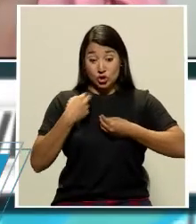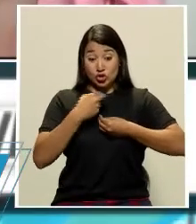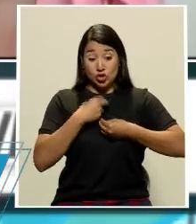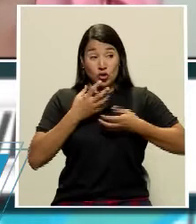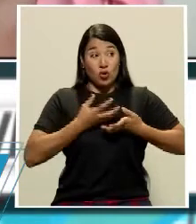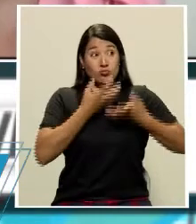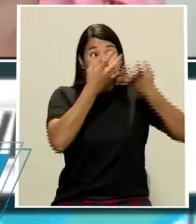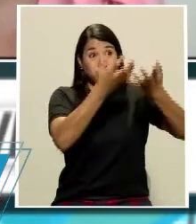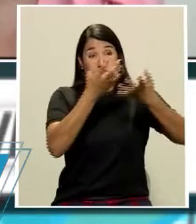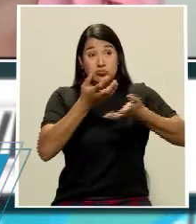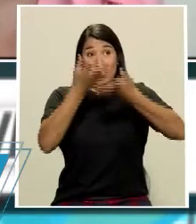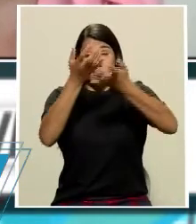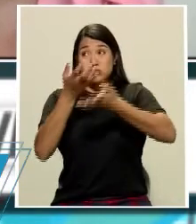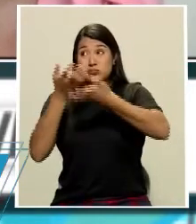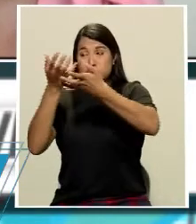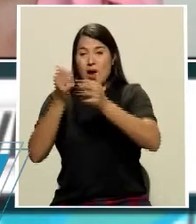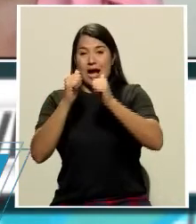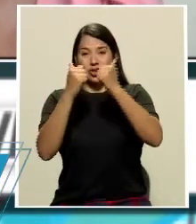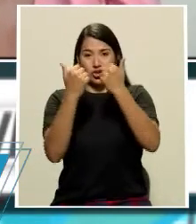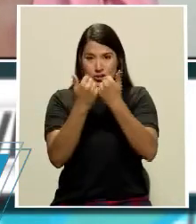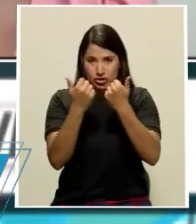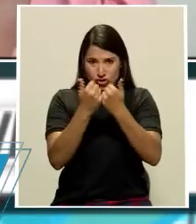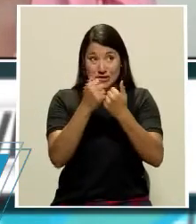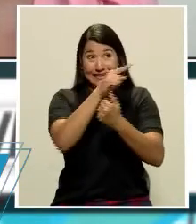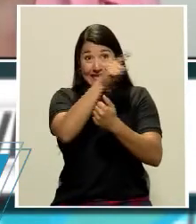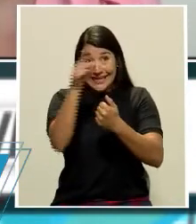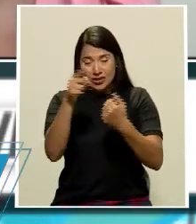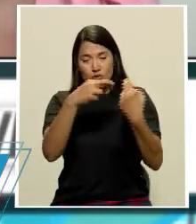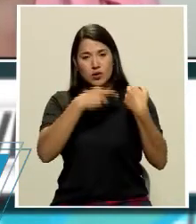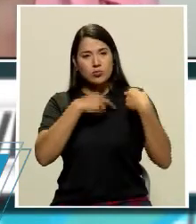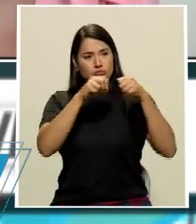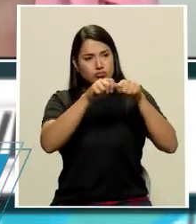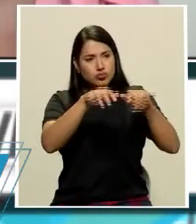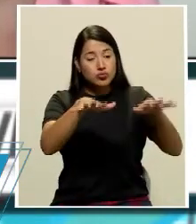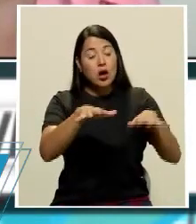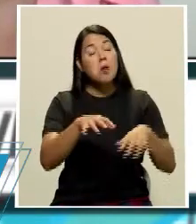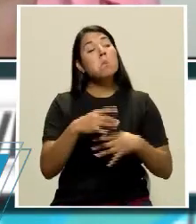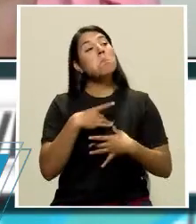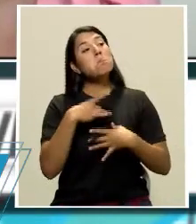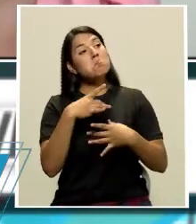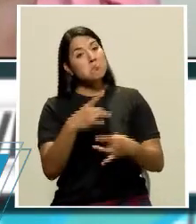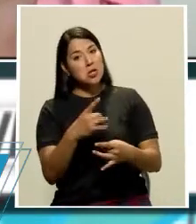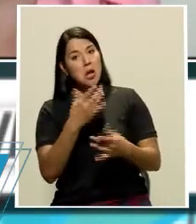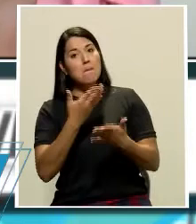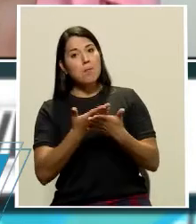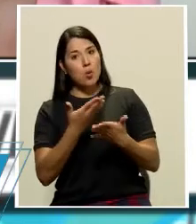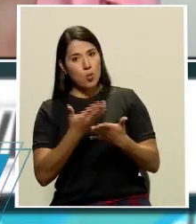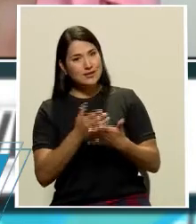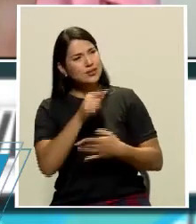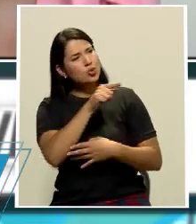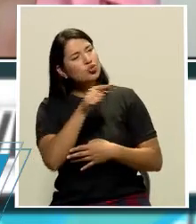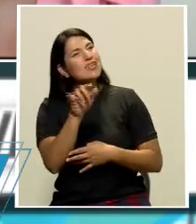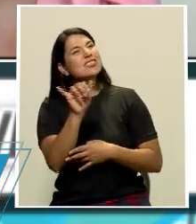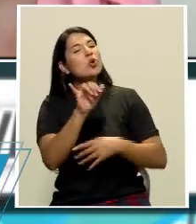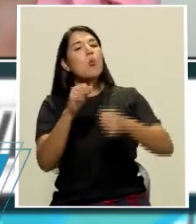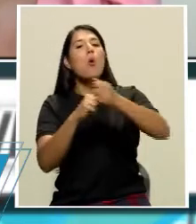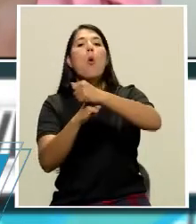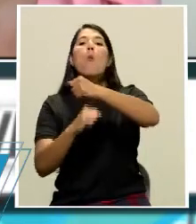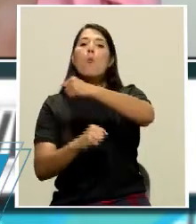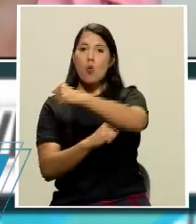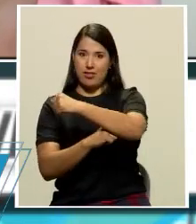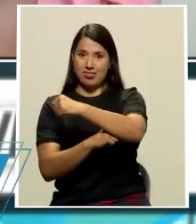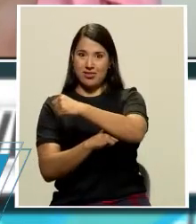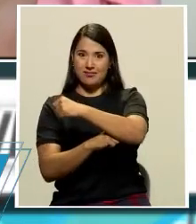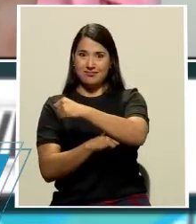parece muy interesante porque ustedes están funcionando como una especie de puente entre gente que tiene y gente